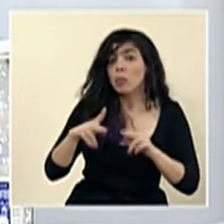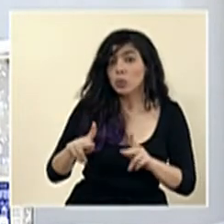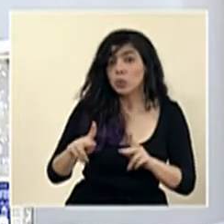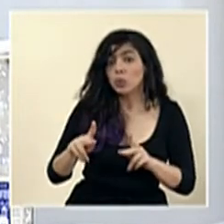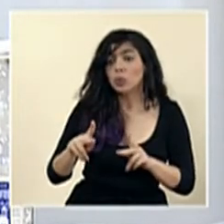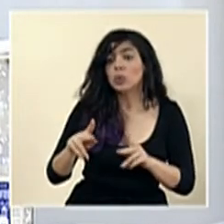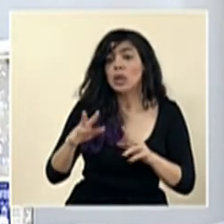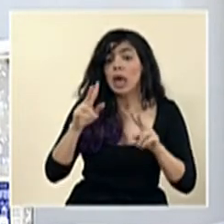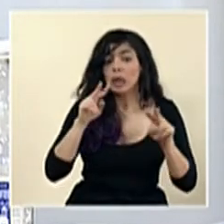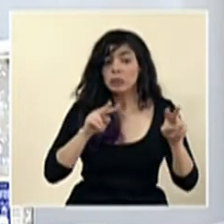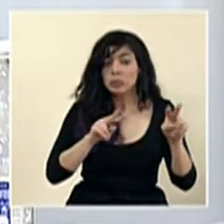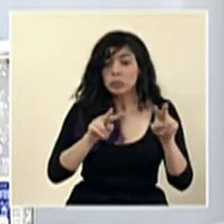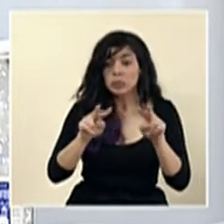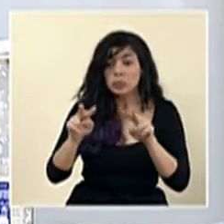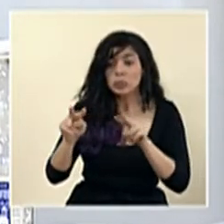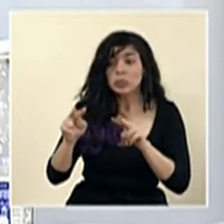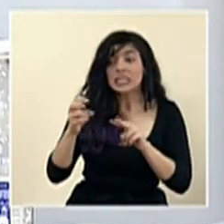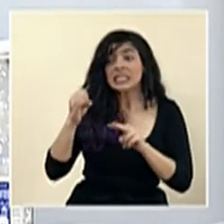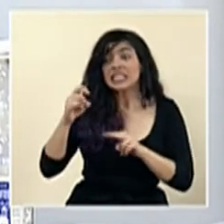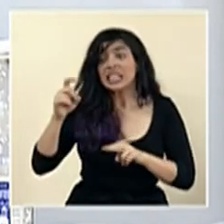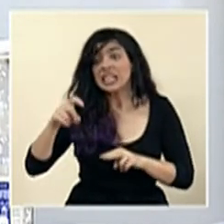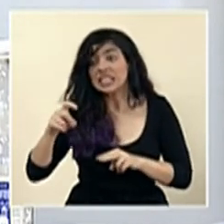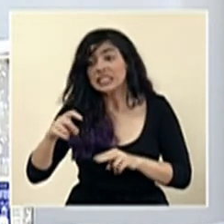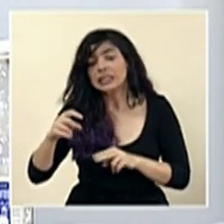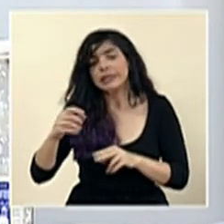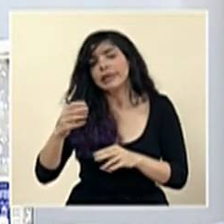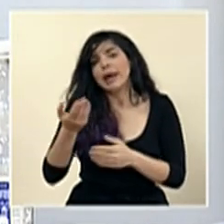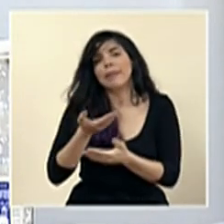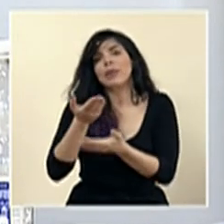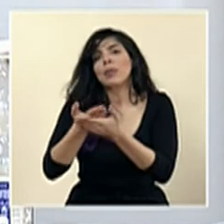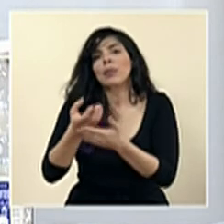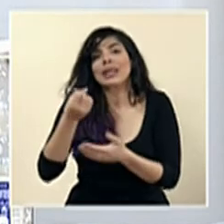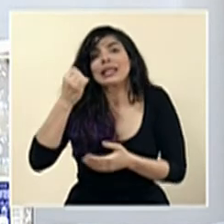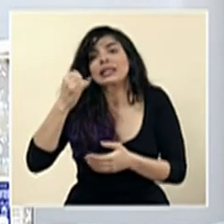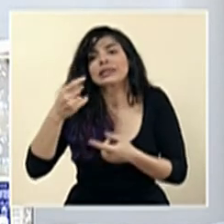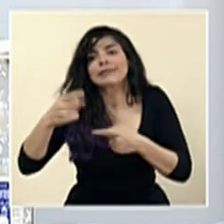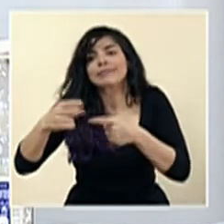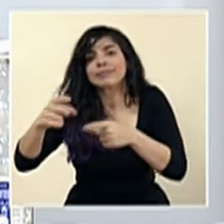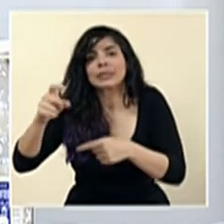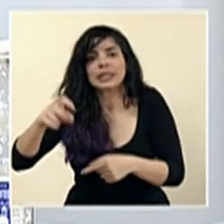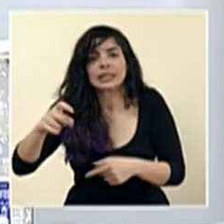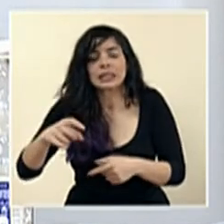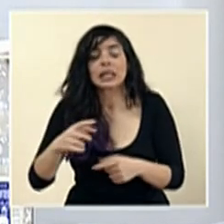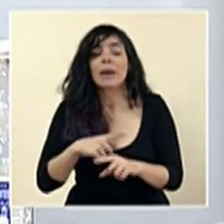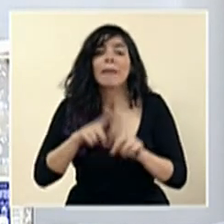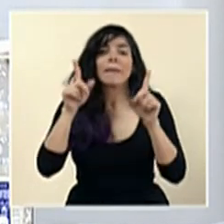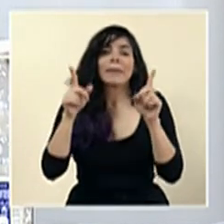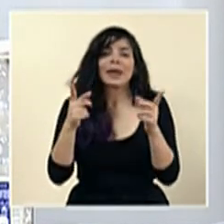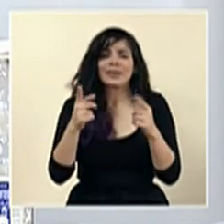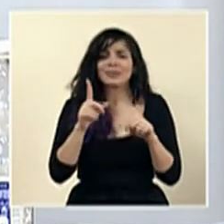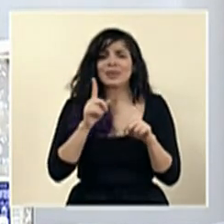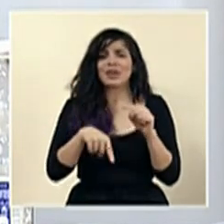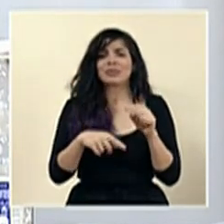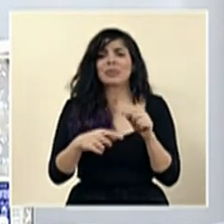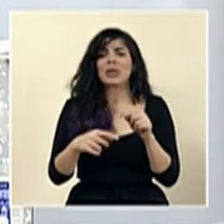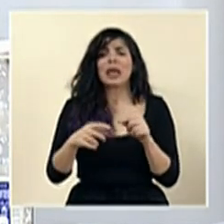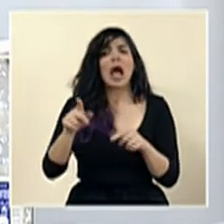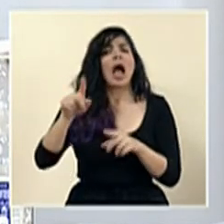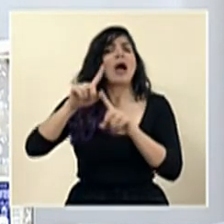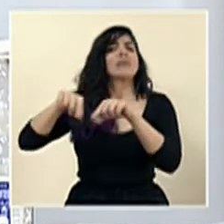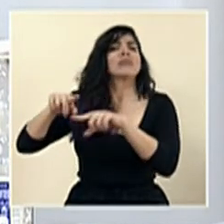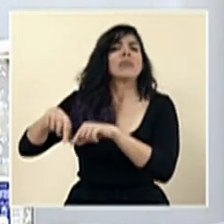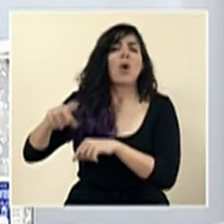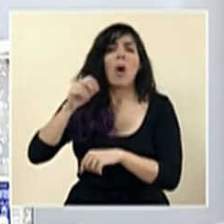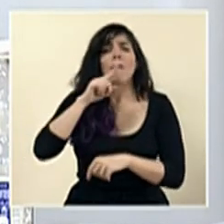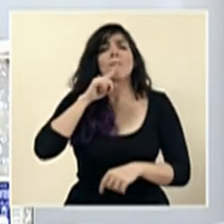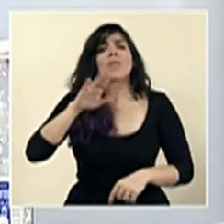manera lo propondremos cuando los eventos así se desarrollen. pero no se puede descartar nada ni se puede